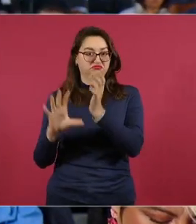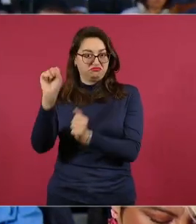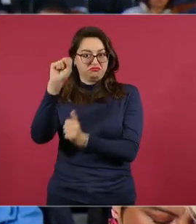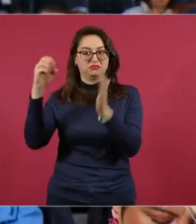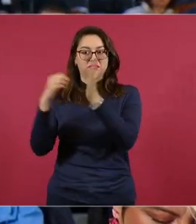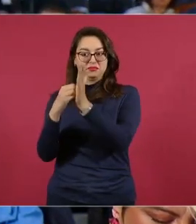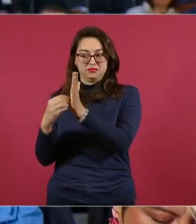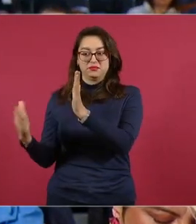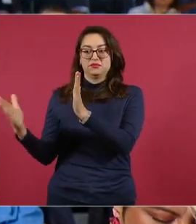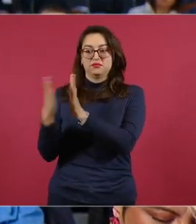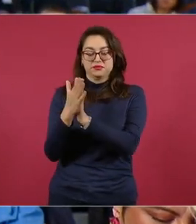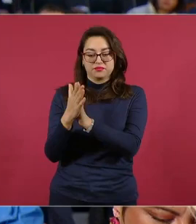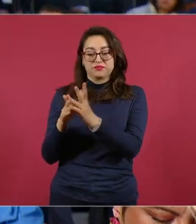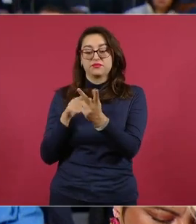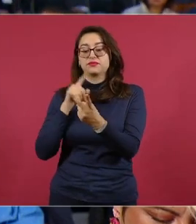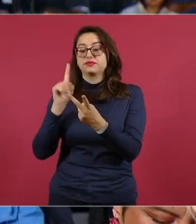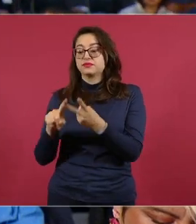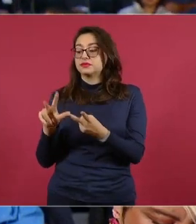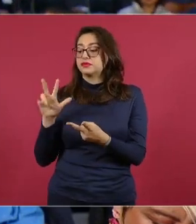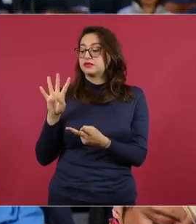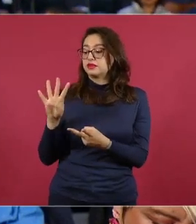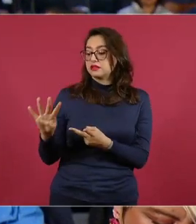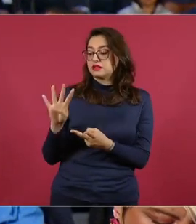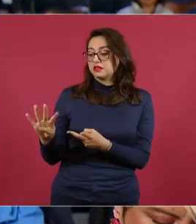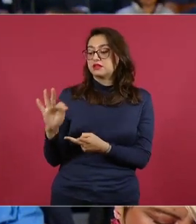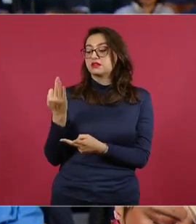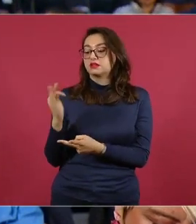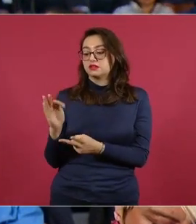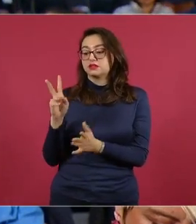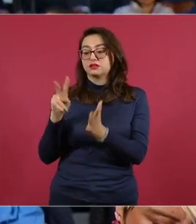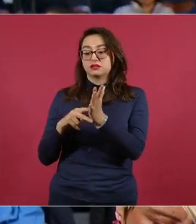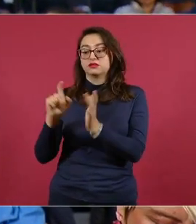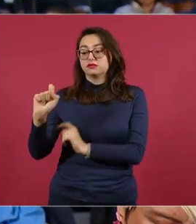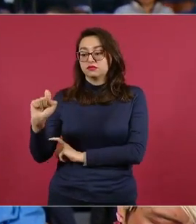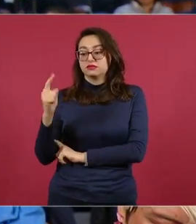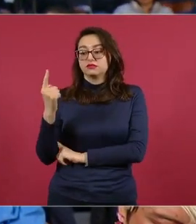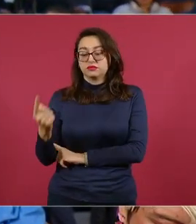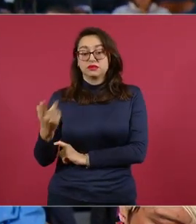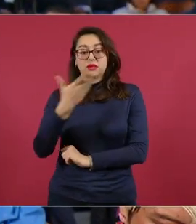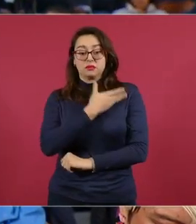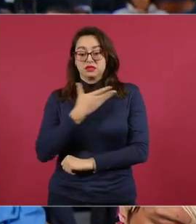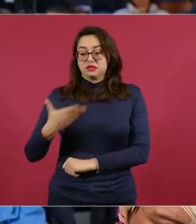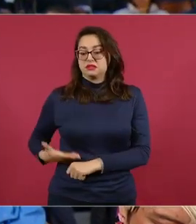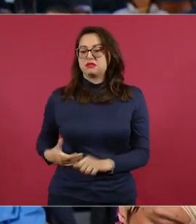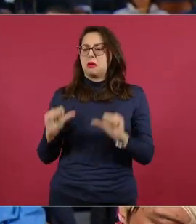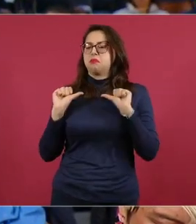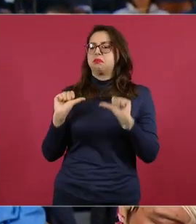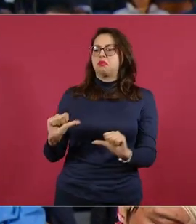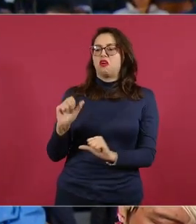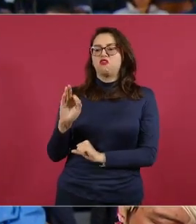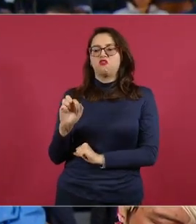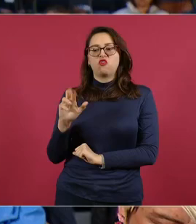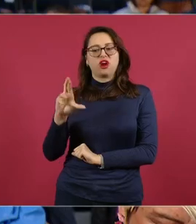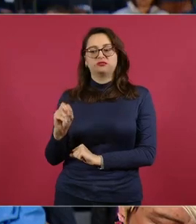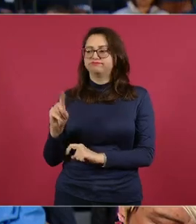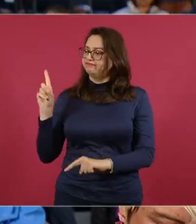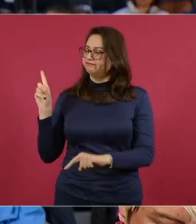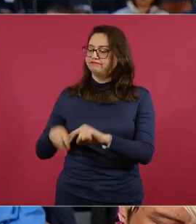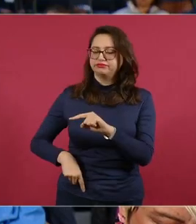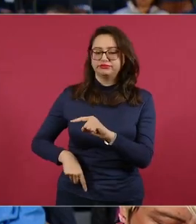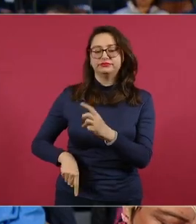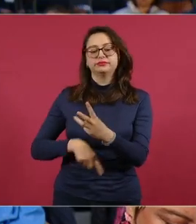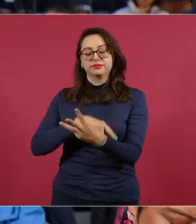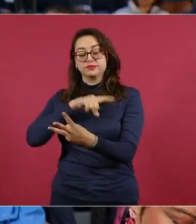constitucional. El 19 de febrero del 21 se elimina el fuero presidencial. El 17 de mayo, a la